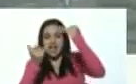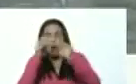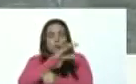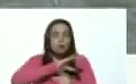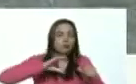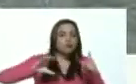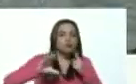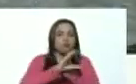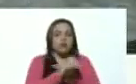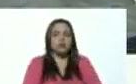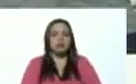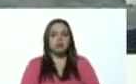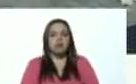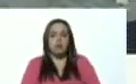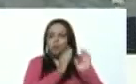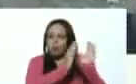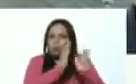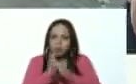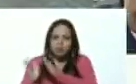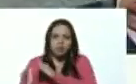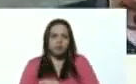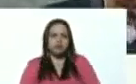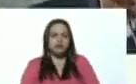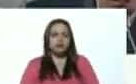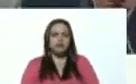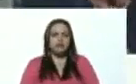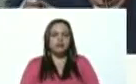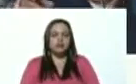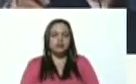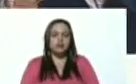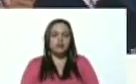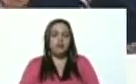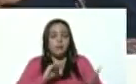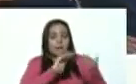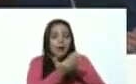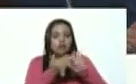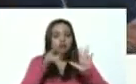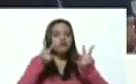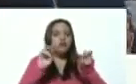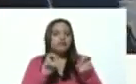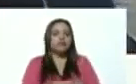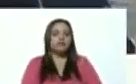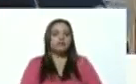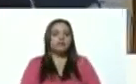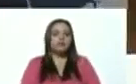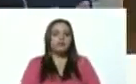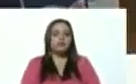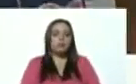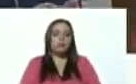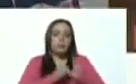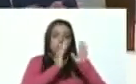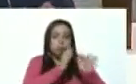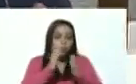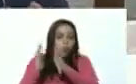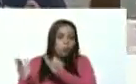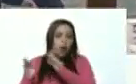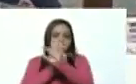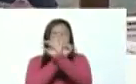cultural, en lo organizativo, en lo comunero, barrio nuevo, en lo estructural, en la